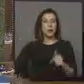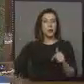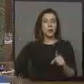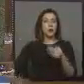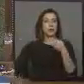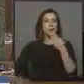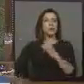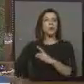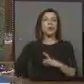palabra al Diputado Don...